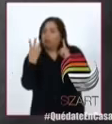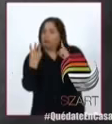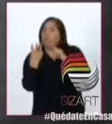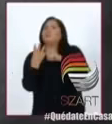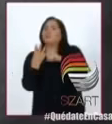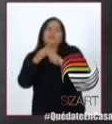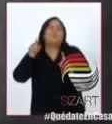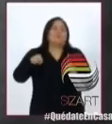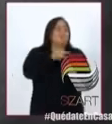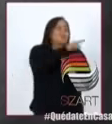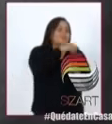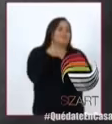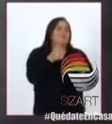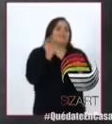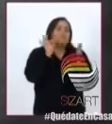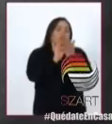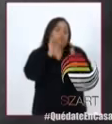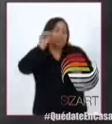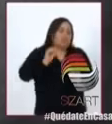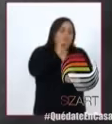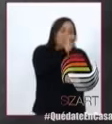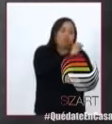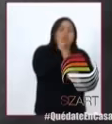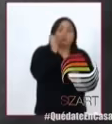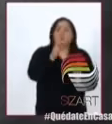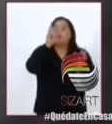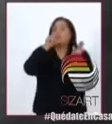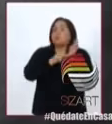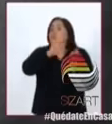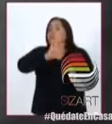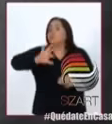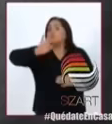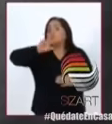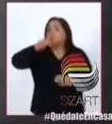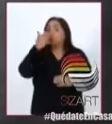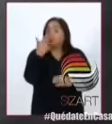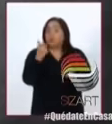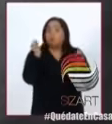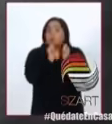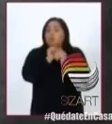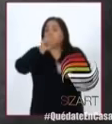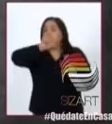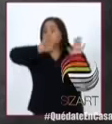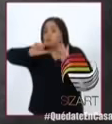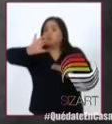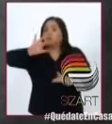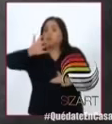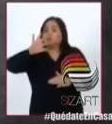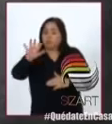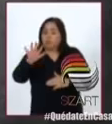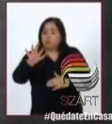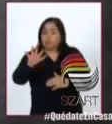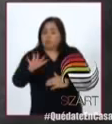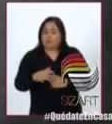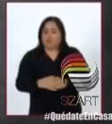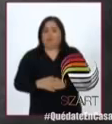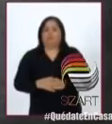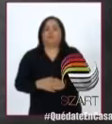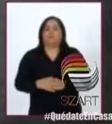como resultado final 2.548 pesos con 755 milésimos.